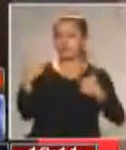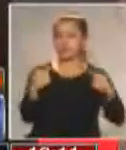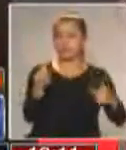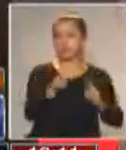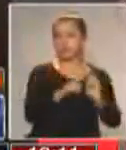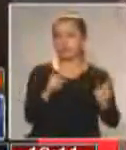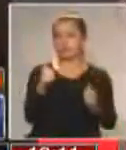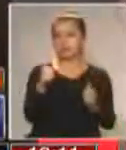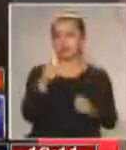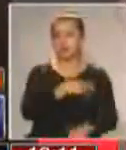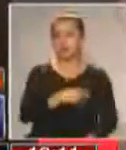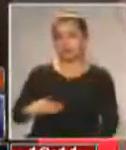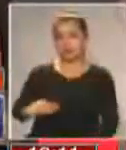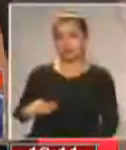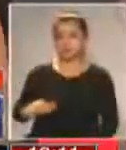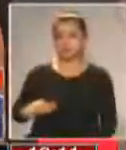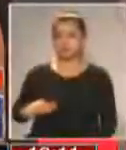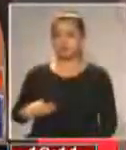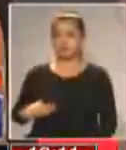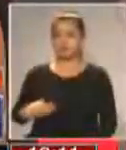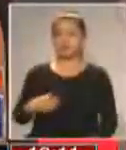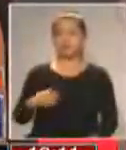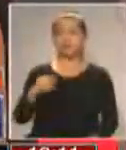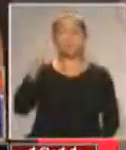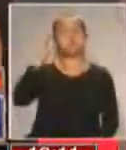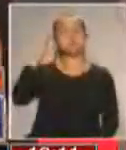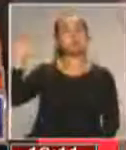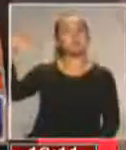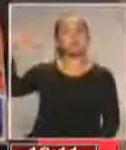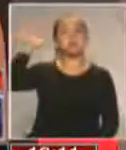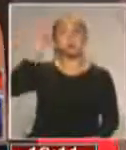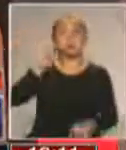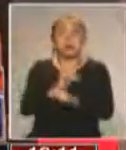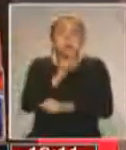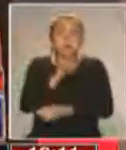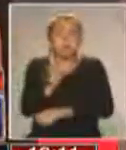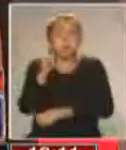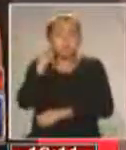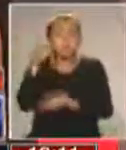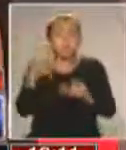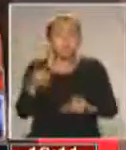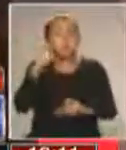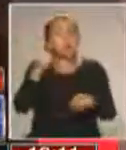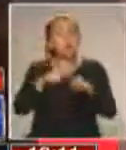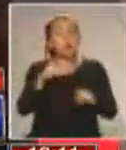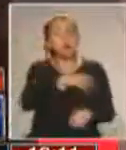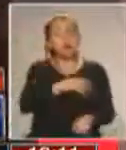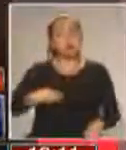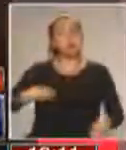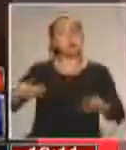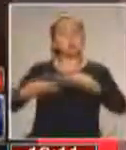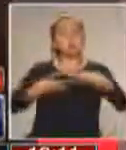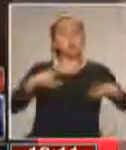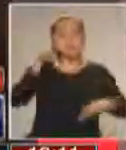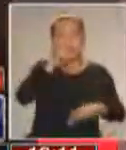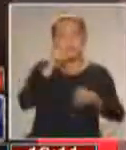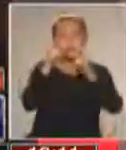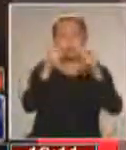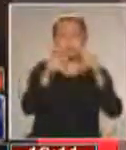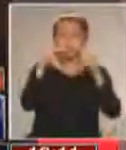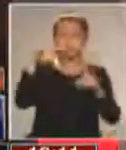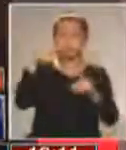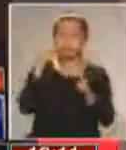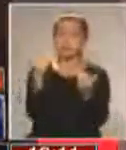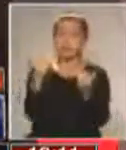al gobierno. Quizás en realidad son solo especulaciones y todo, como dice el gobierno, es transparente y no hay ninguna irregularidad. Pero para eso